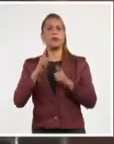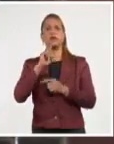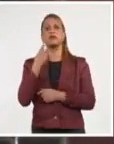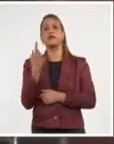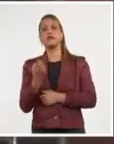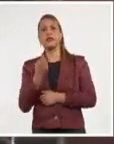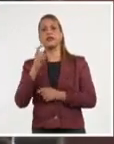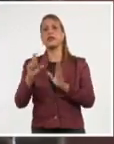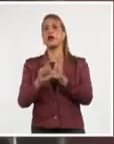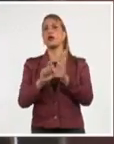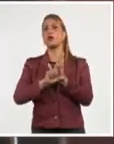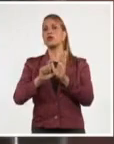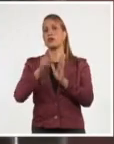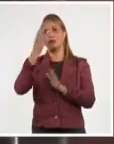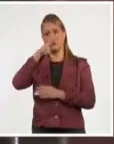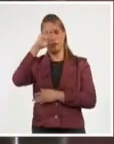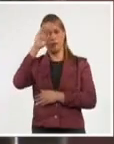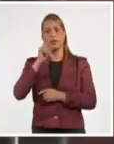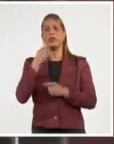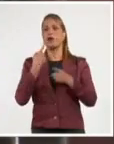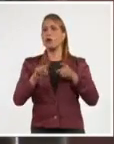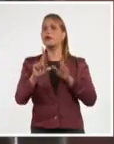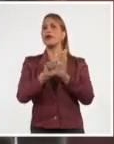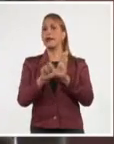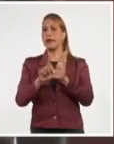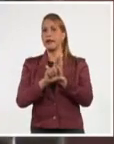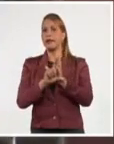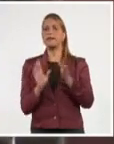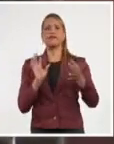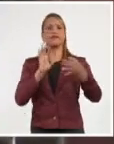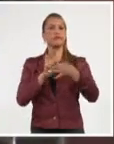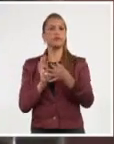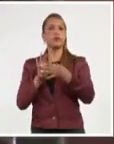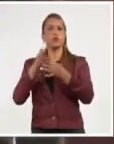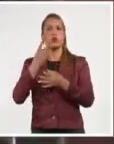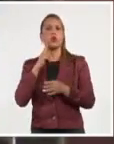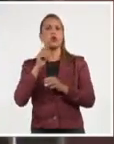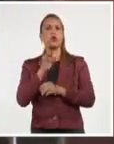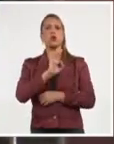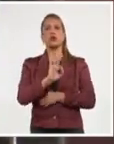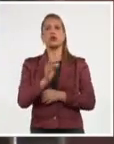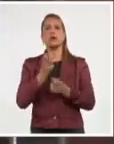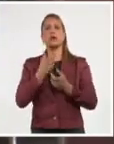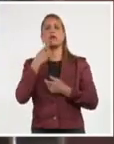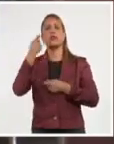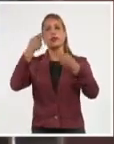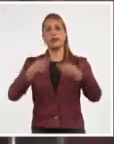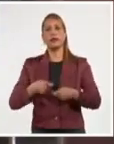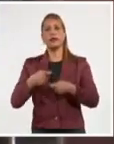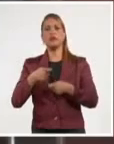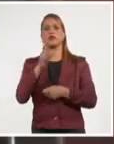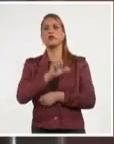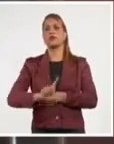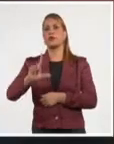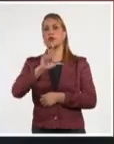la Constitución y las demás leyes en correspondencia con nuestro Estado socialista de derecho y de justicia